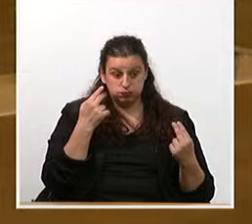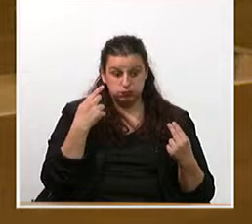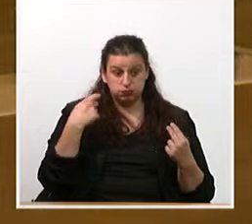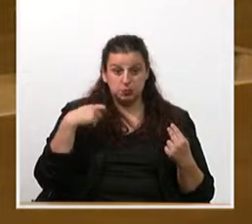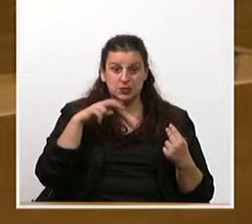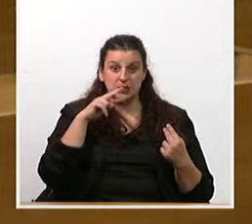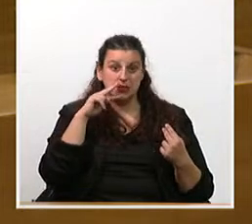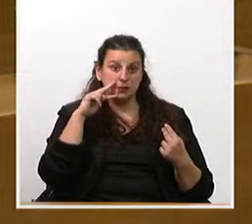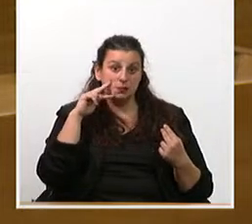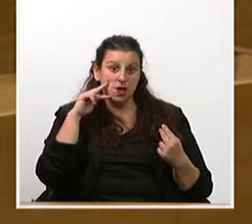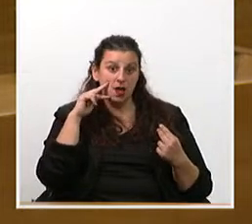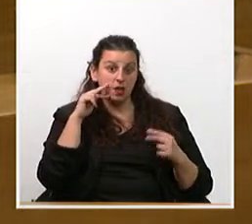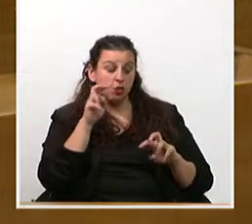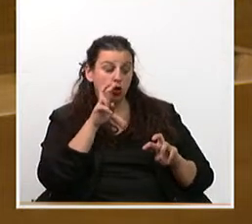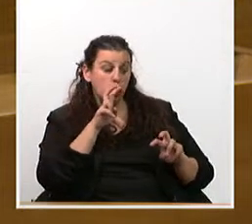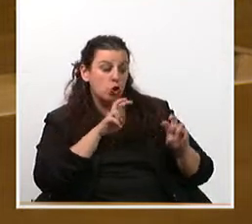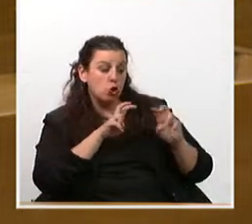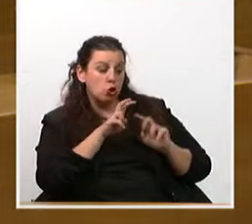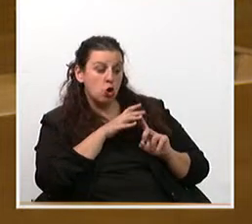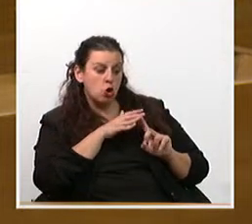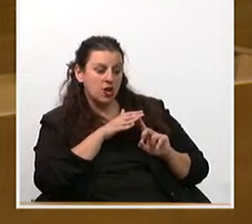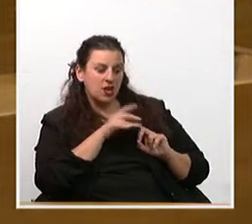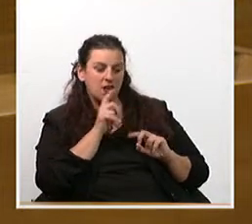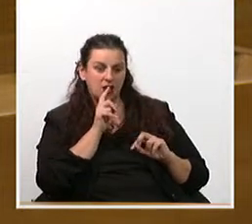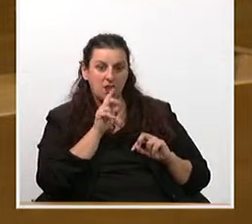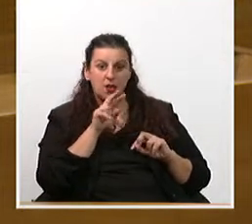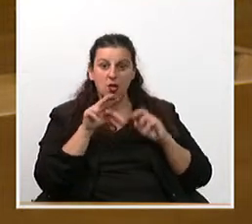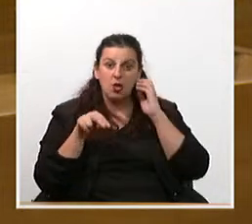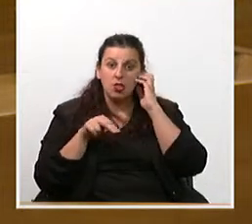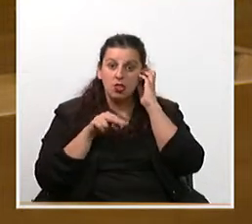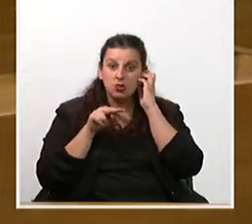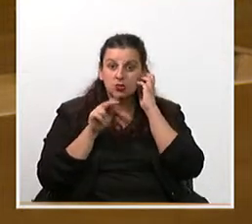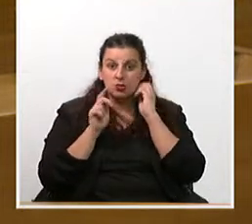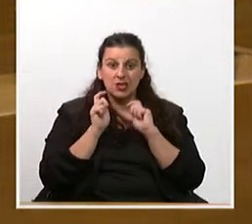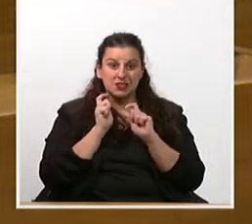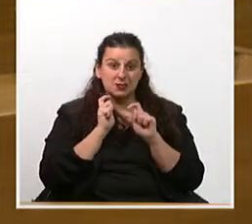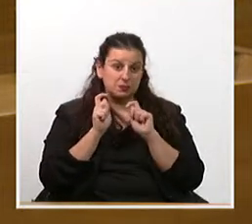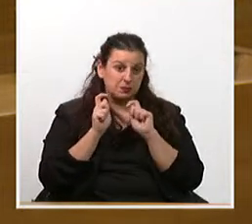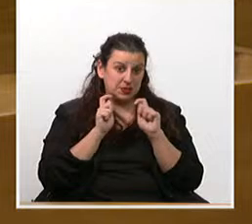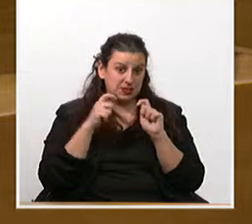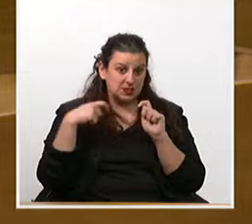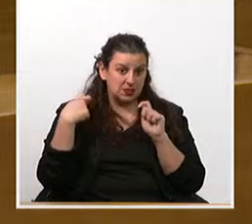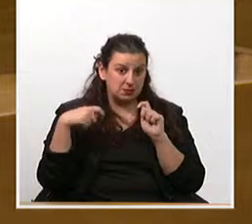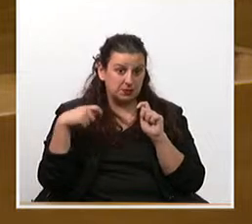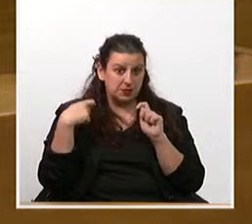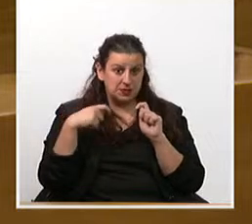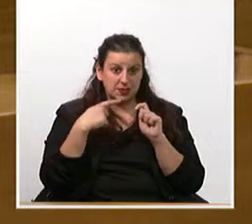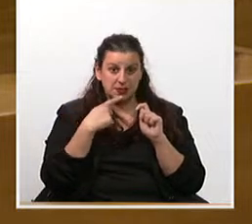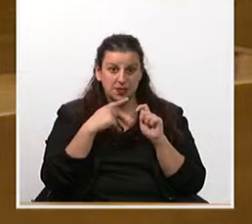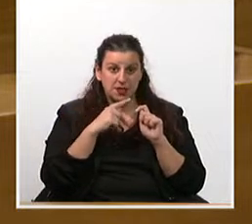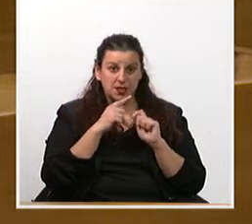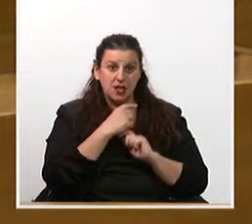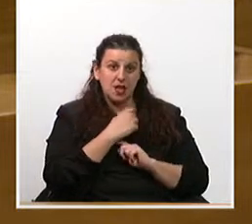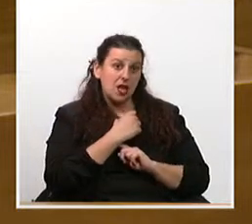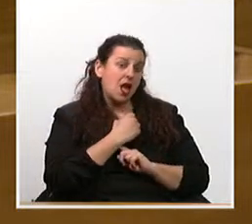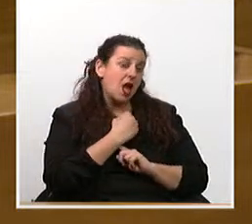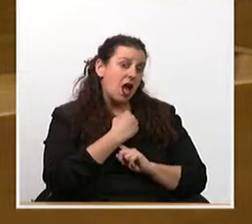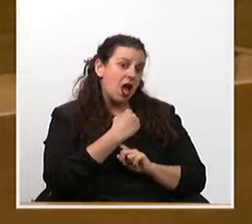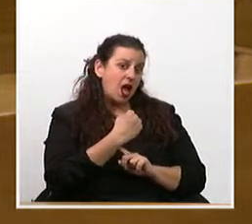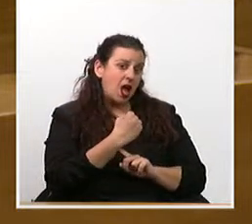eltif p que en Do hores la presid para que eso su